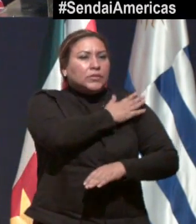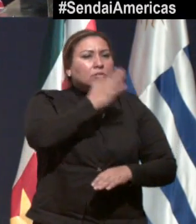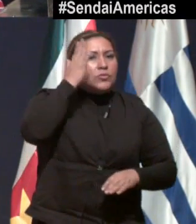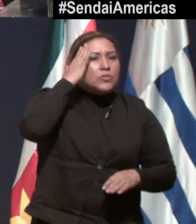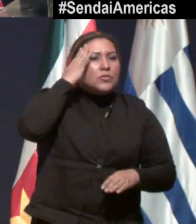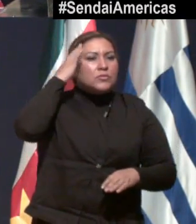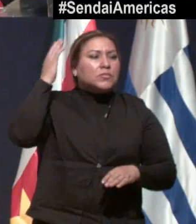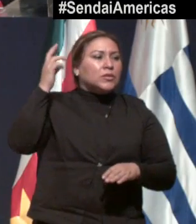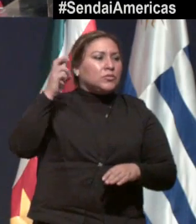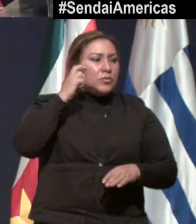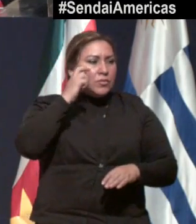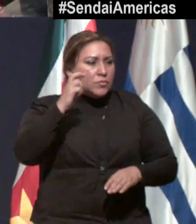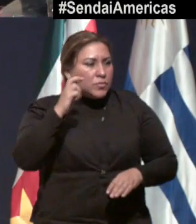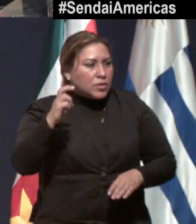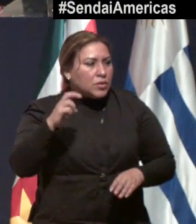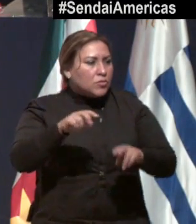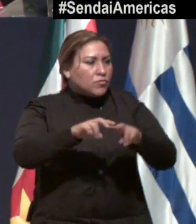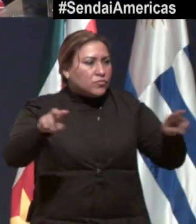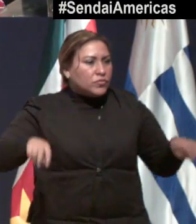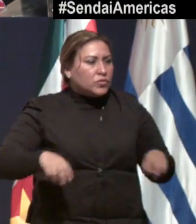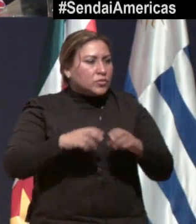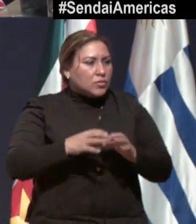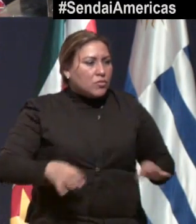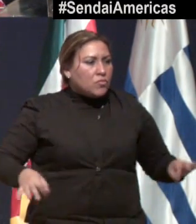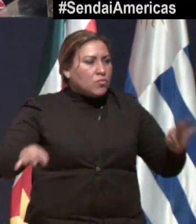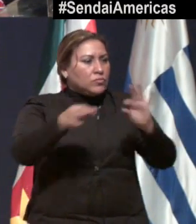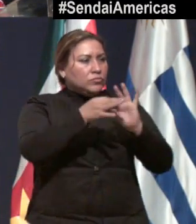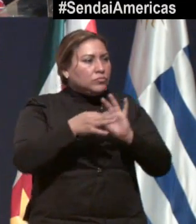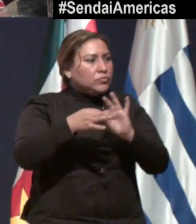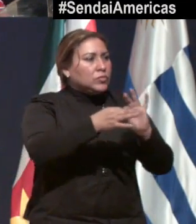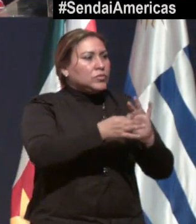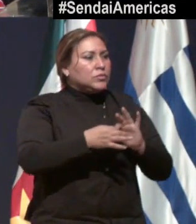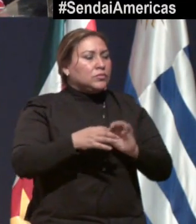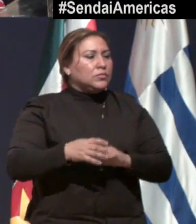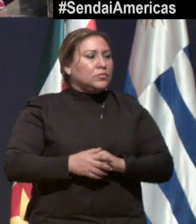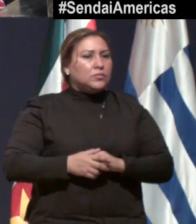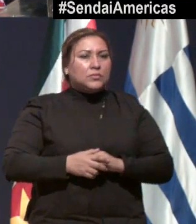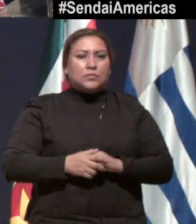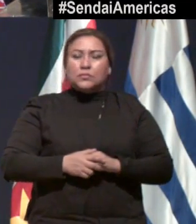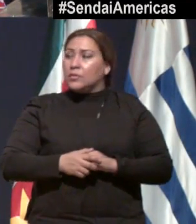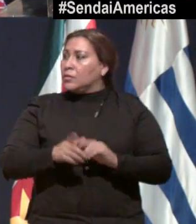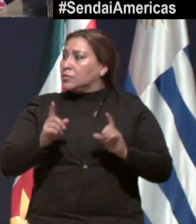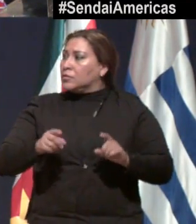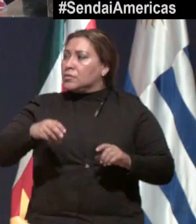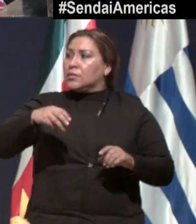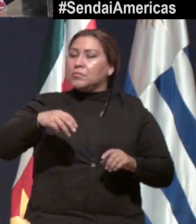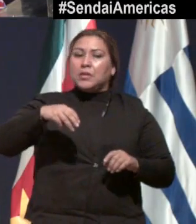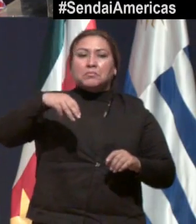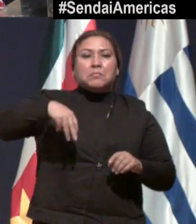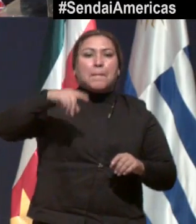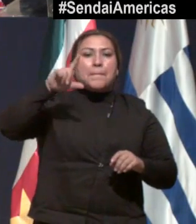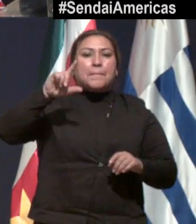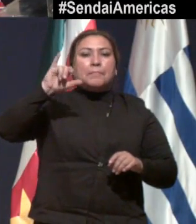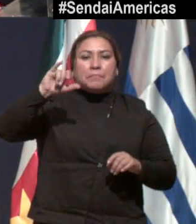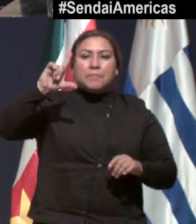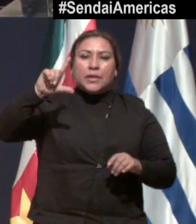las Naciones Unidas para la Reducción del Riesgo de Desastres, el señor Milton Enríquez, ministro de Gobierno